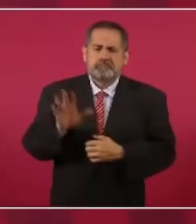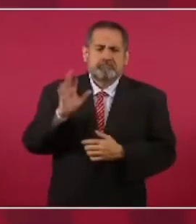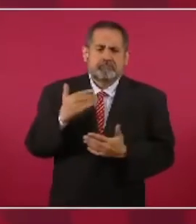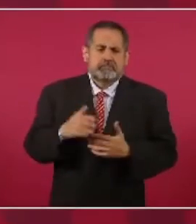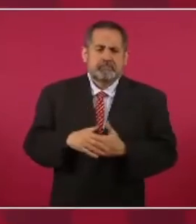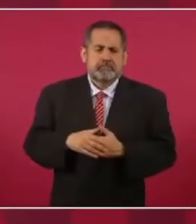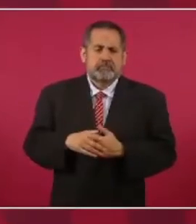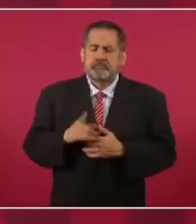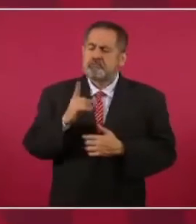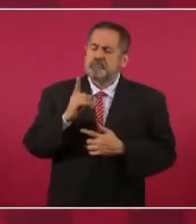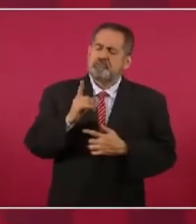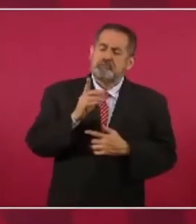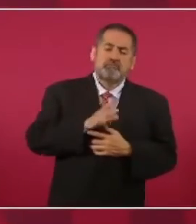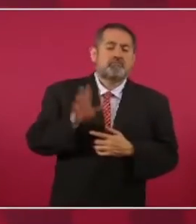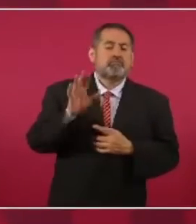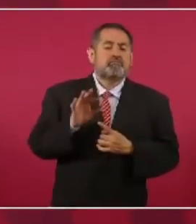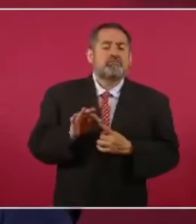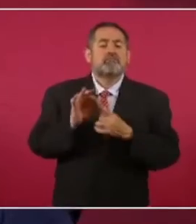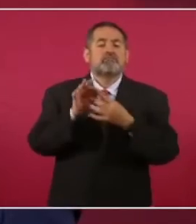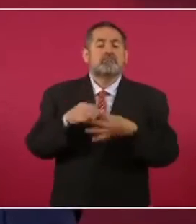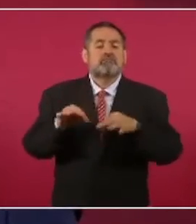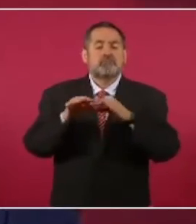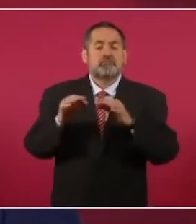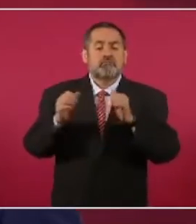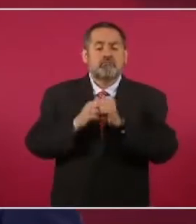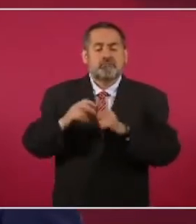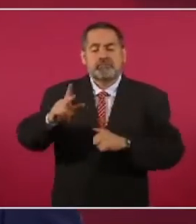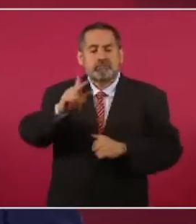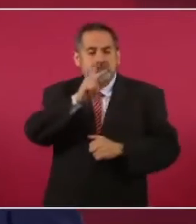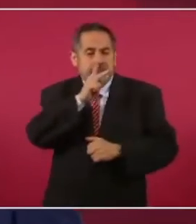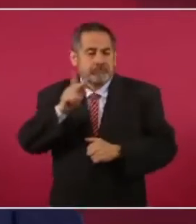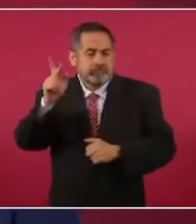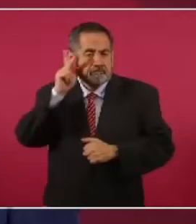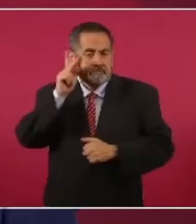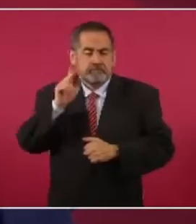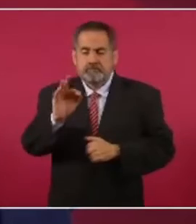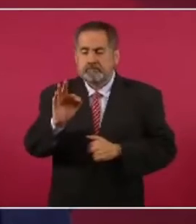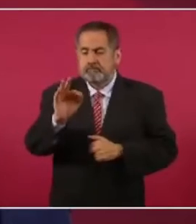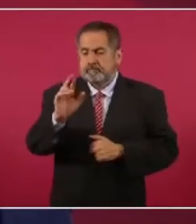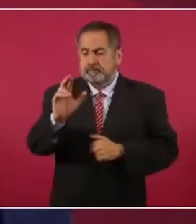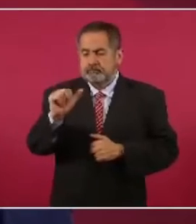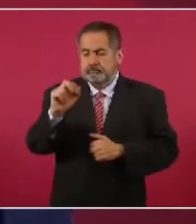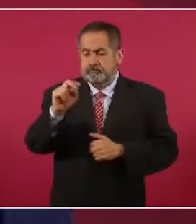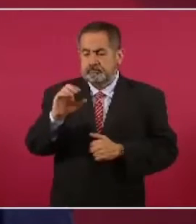la relación con el Papa Francisco.